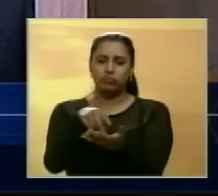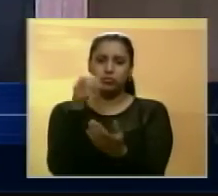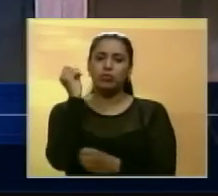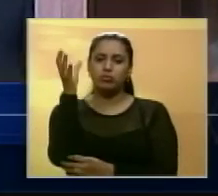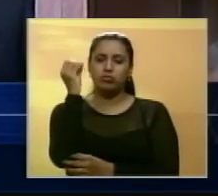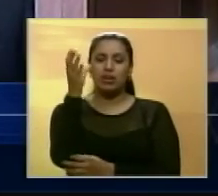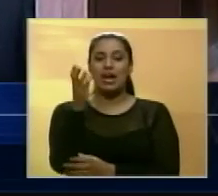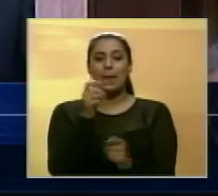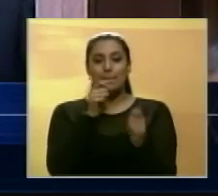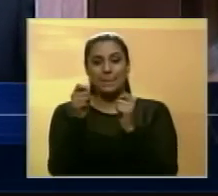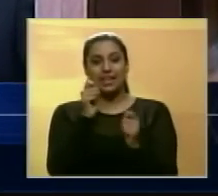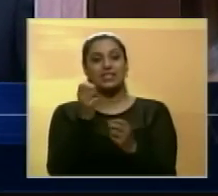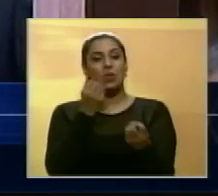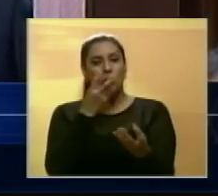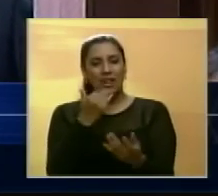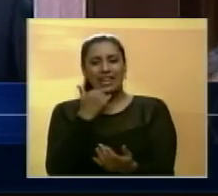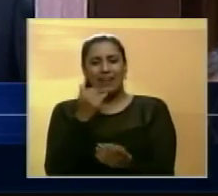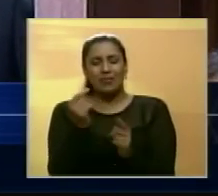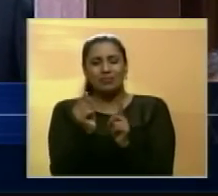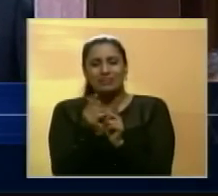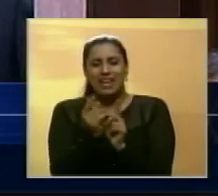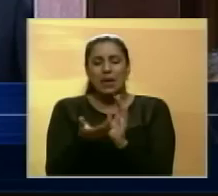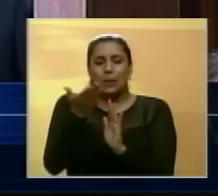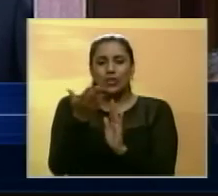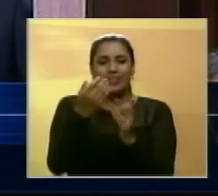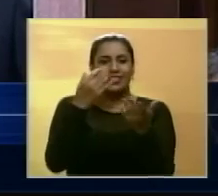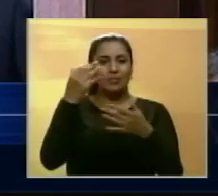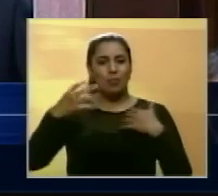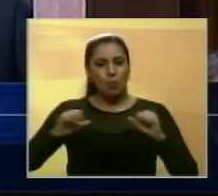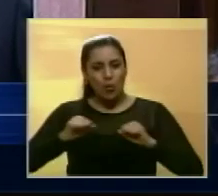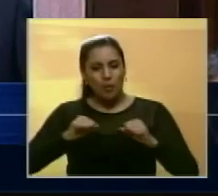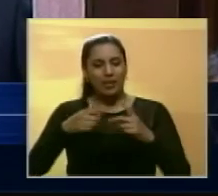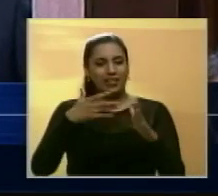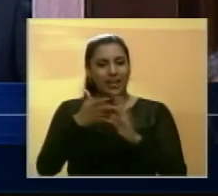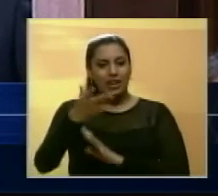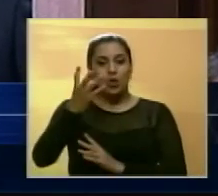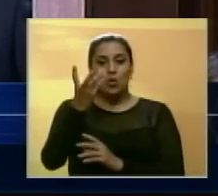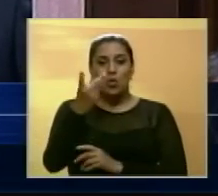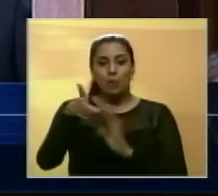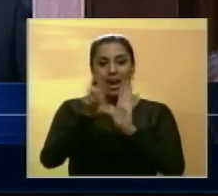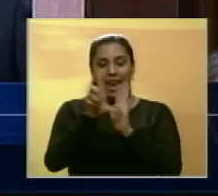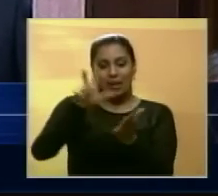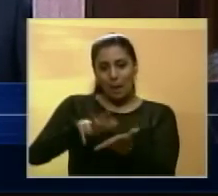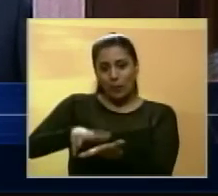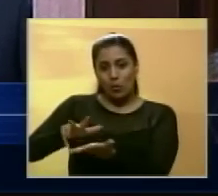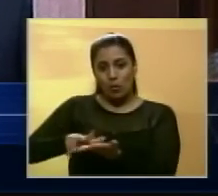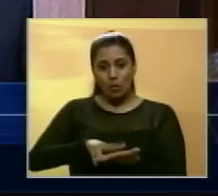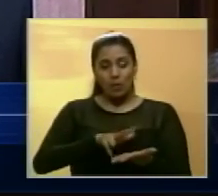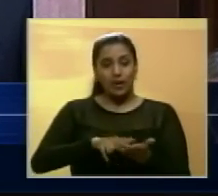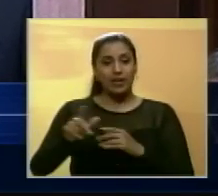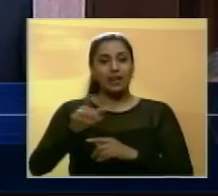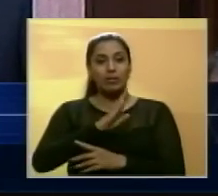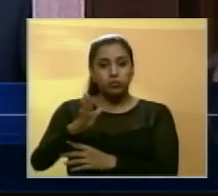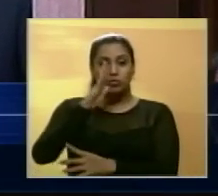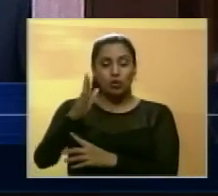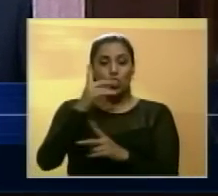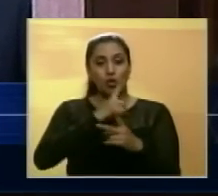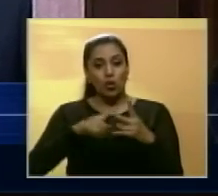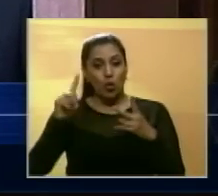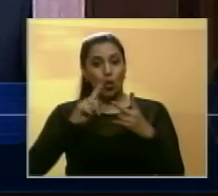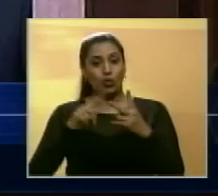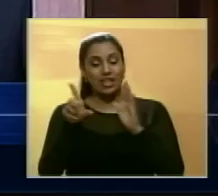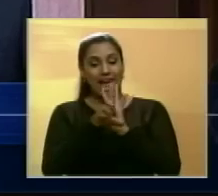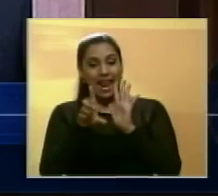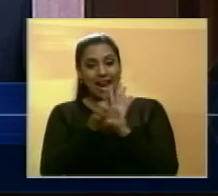esta rueda de prensa y él hizo un detalle de la actividad en cuanto al número de leyes aprobadas y sancionadas y las otras